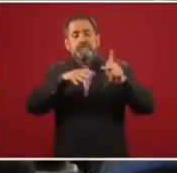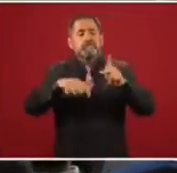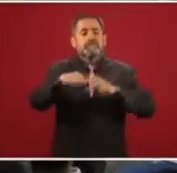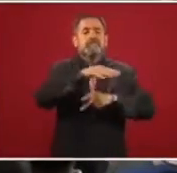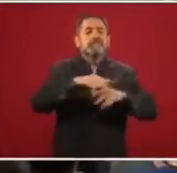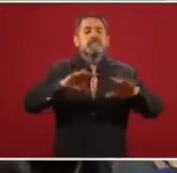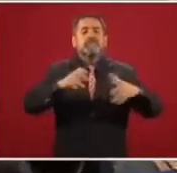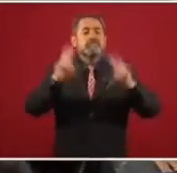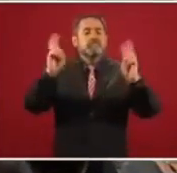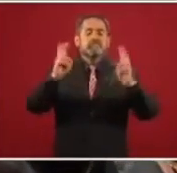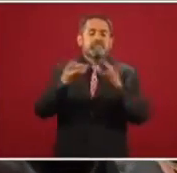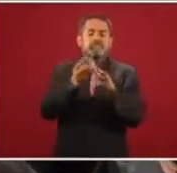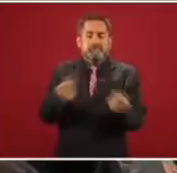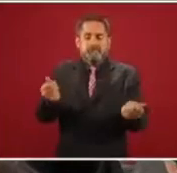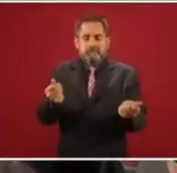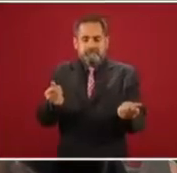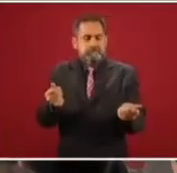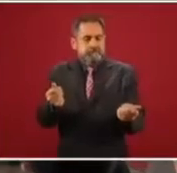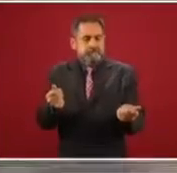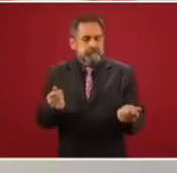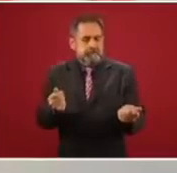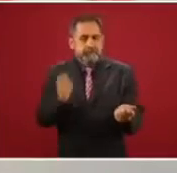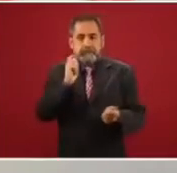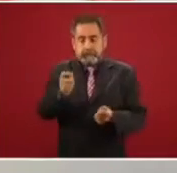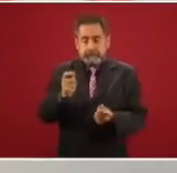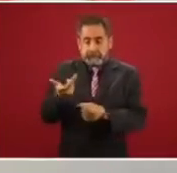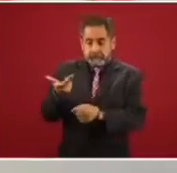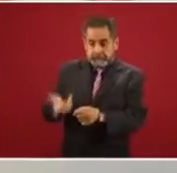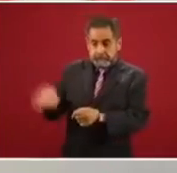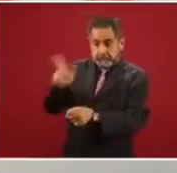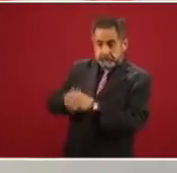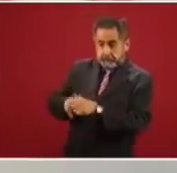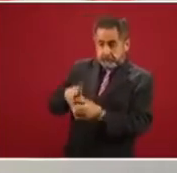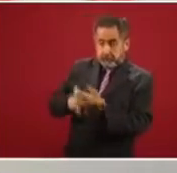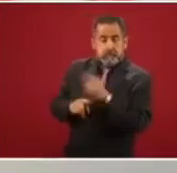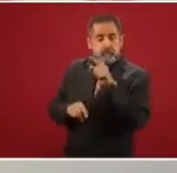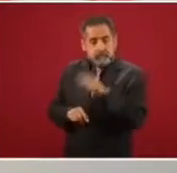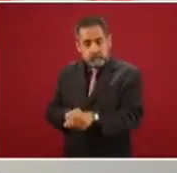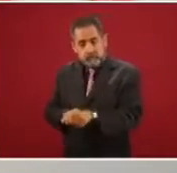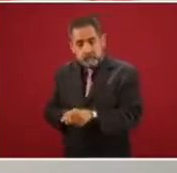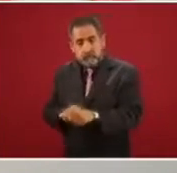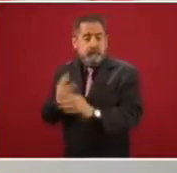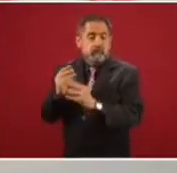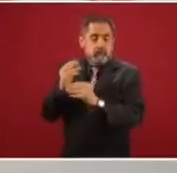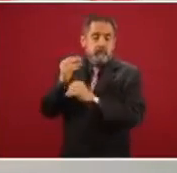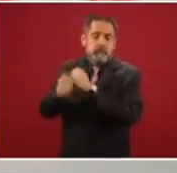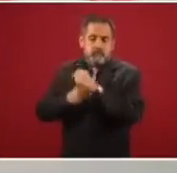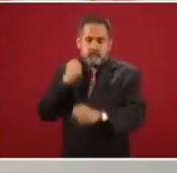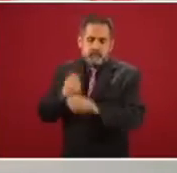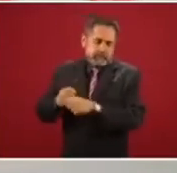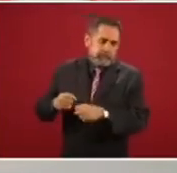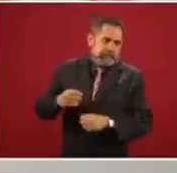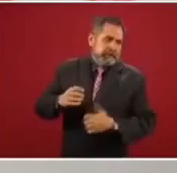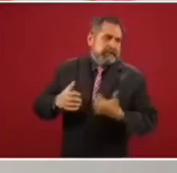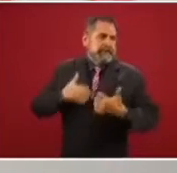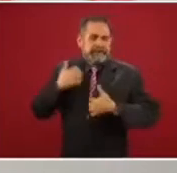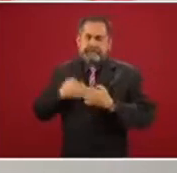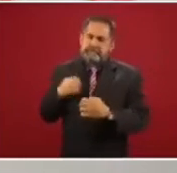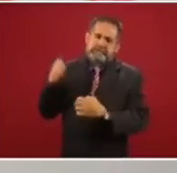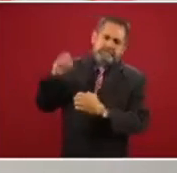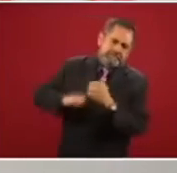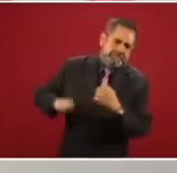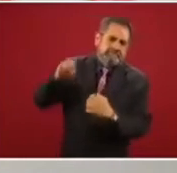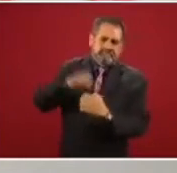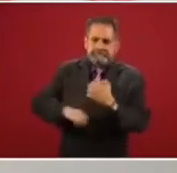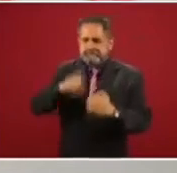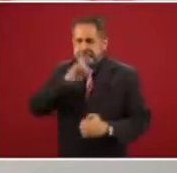este tema entendemos que es un hospital que es el producto de muchos años de agravios y de mentiras pero